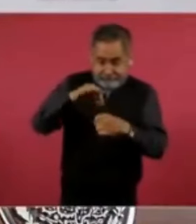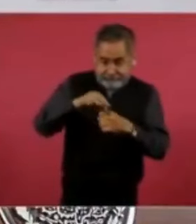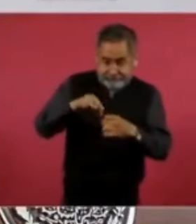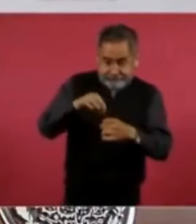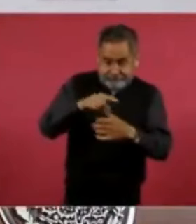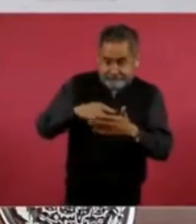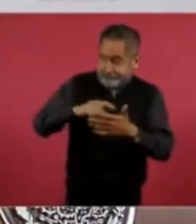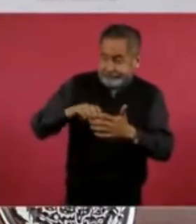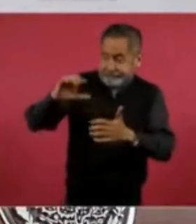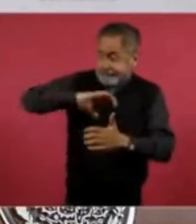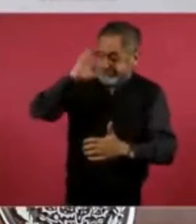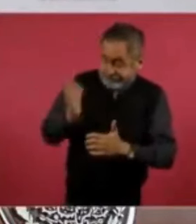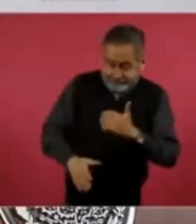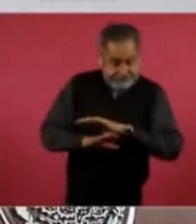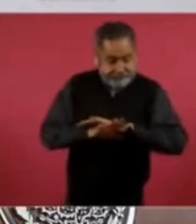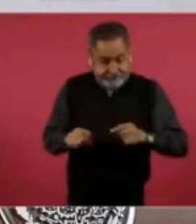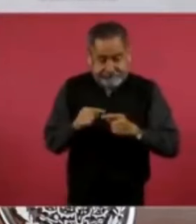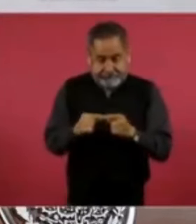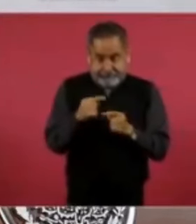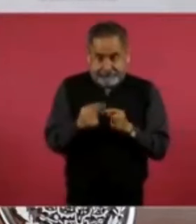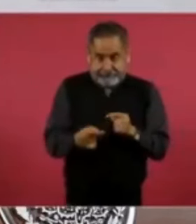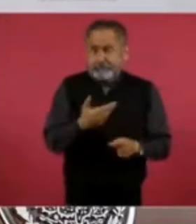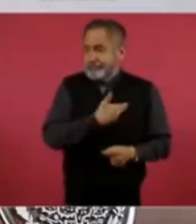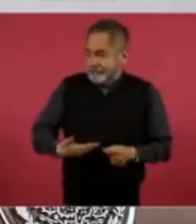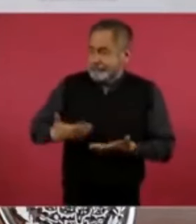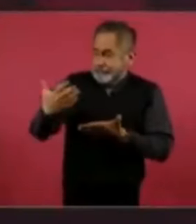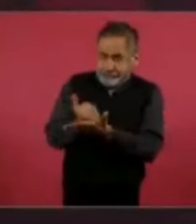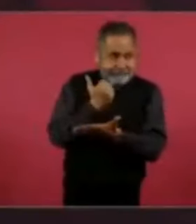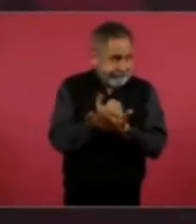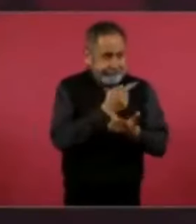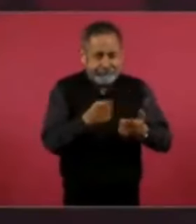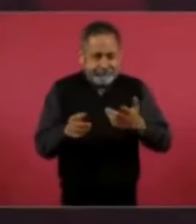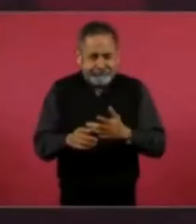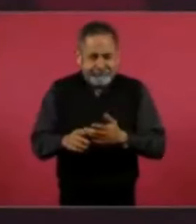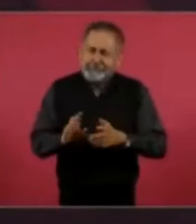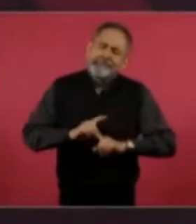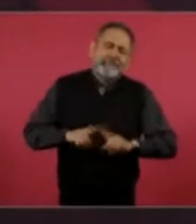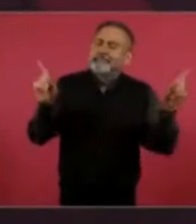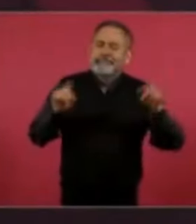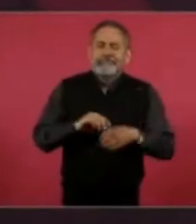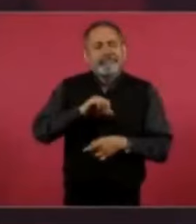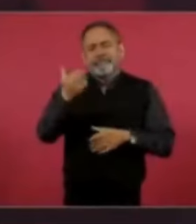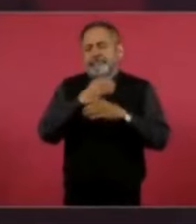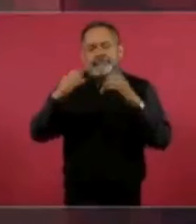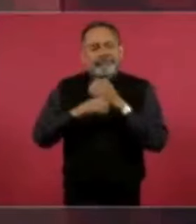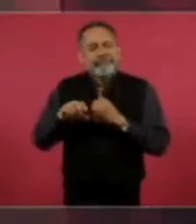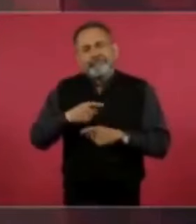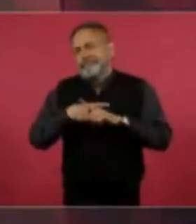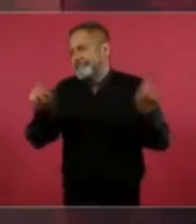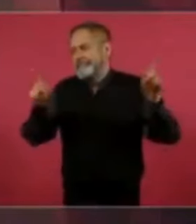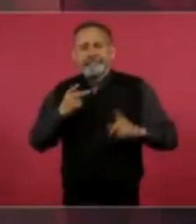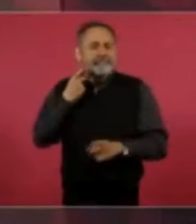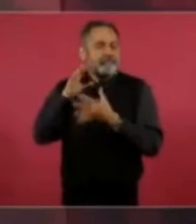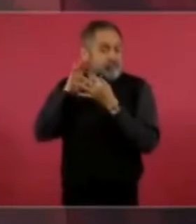elecciones y se constituyen los gobiernos ya son otras las políticas y las